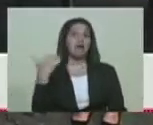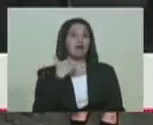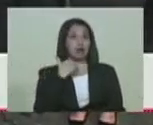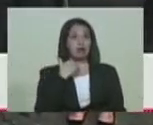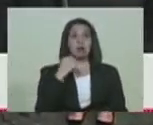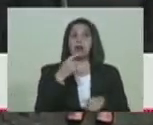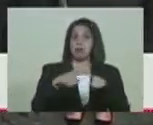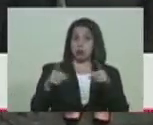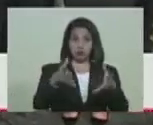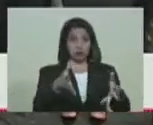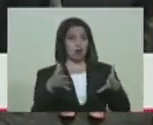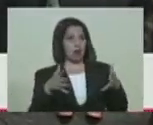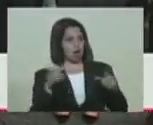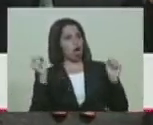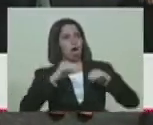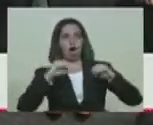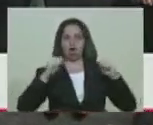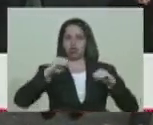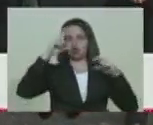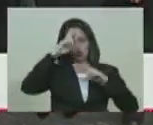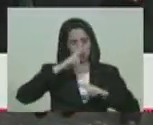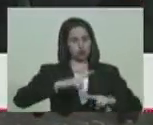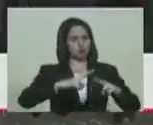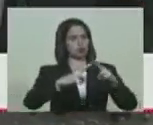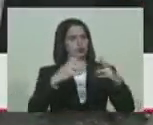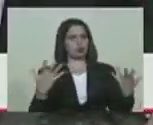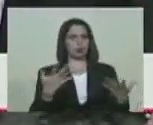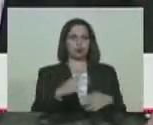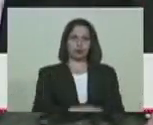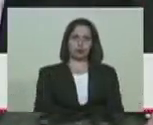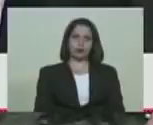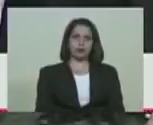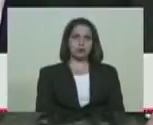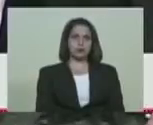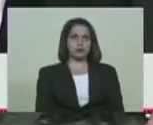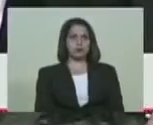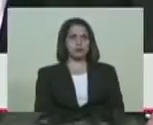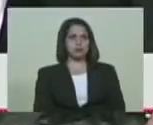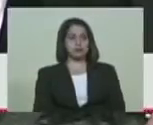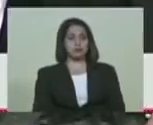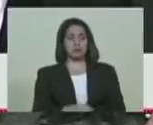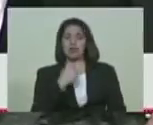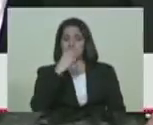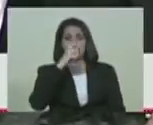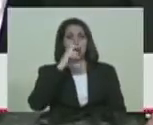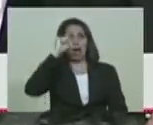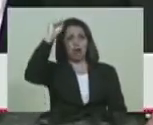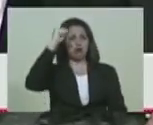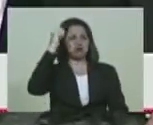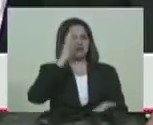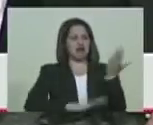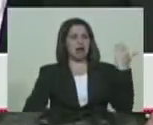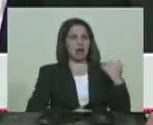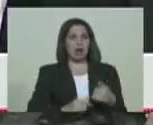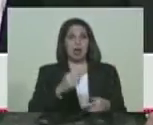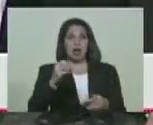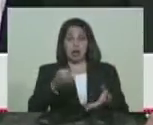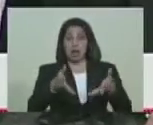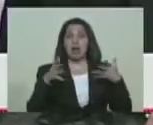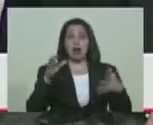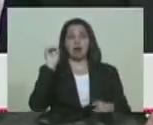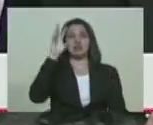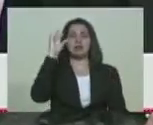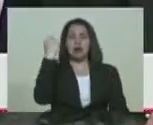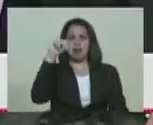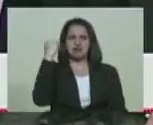ganan, gritan abajo Maduro. Te vas, Maduro se va. Ganaron la Asamblea Nacional, ¿para